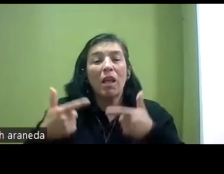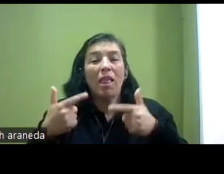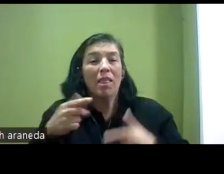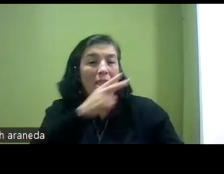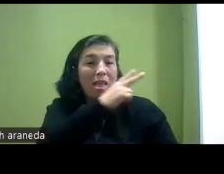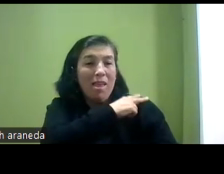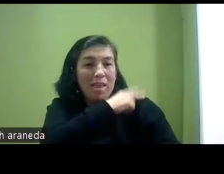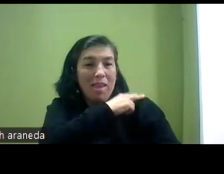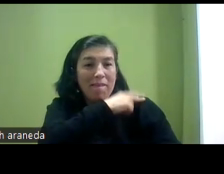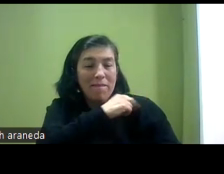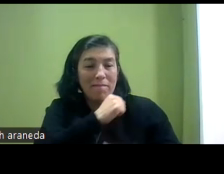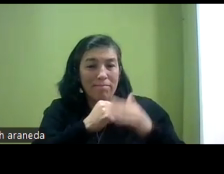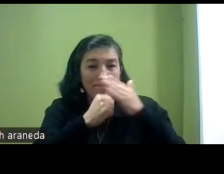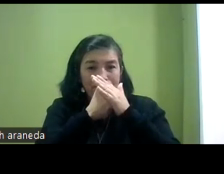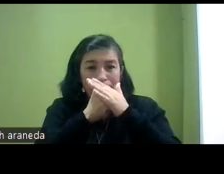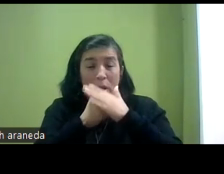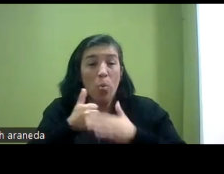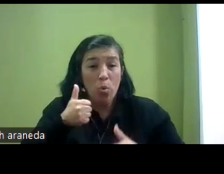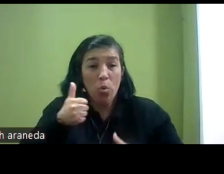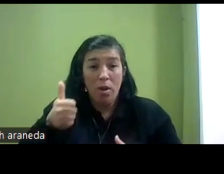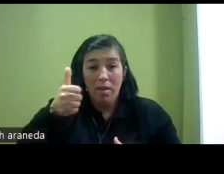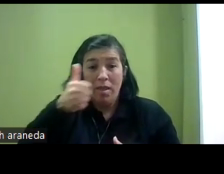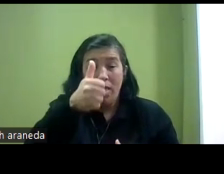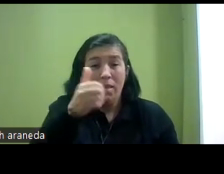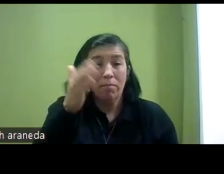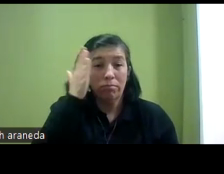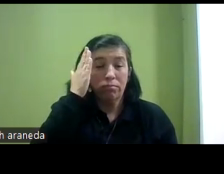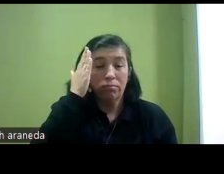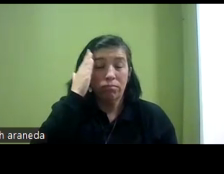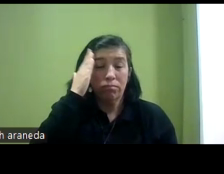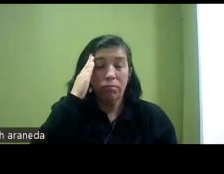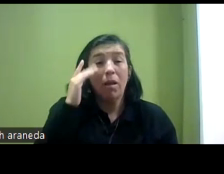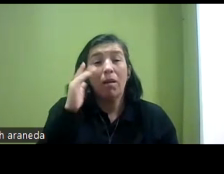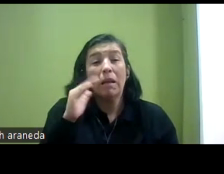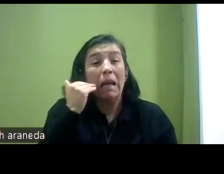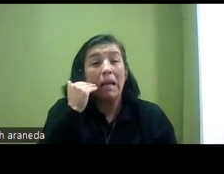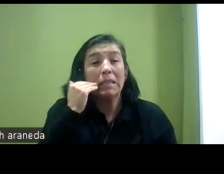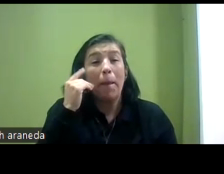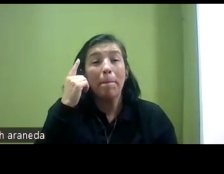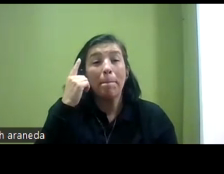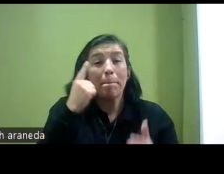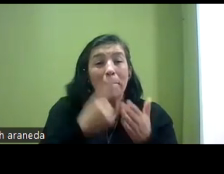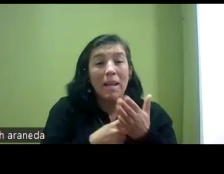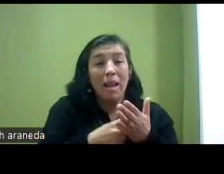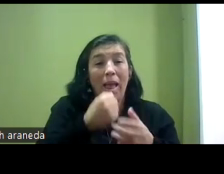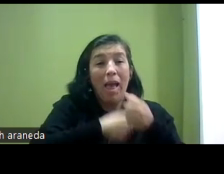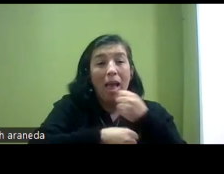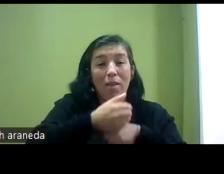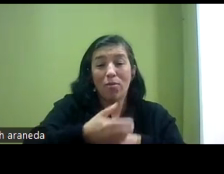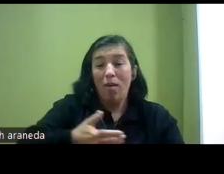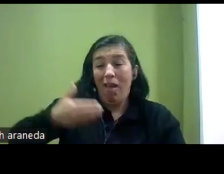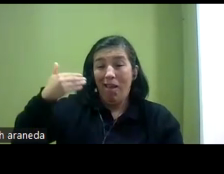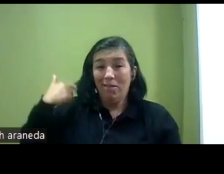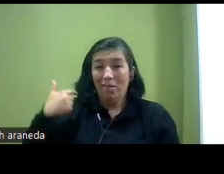durante por lo menos un milenio antes de que llegaran los españoles.